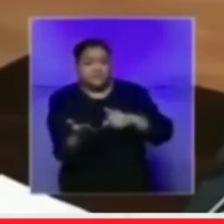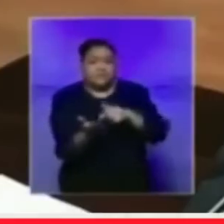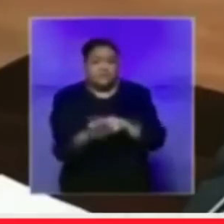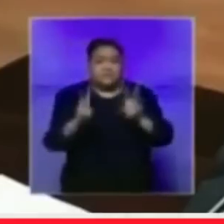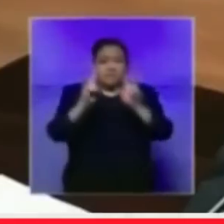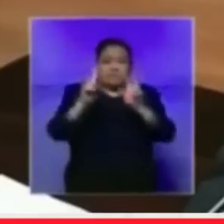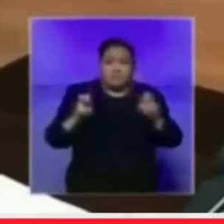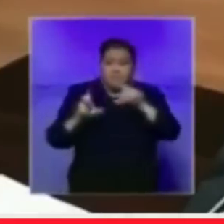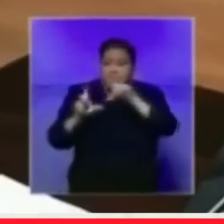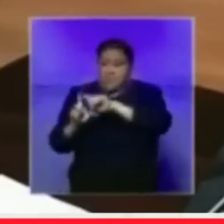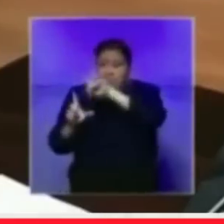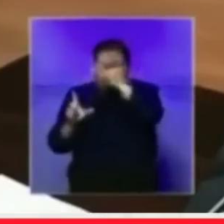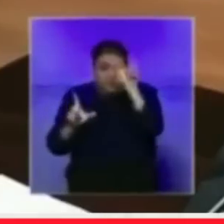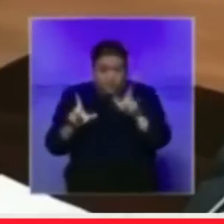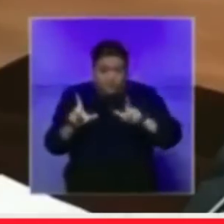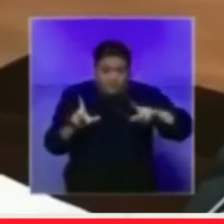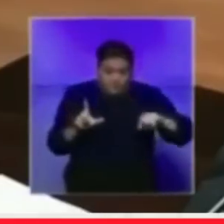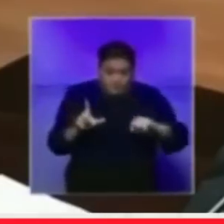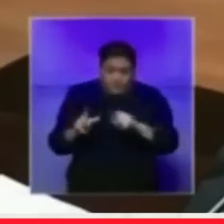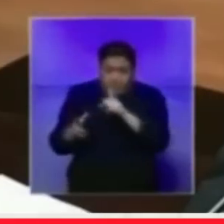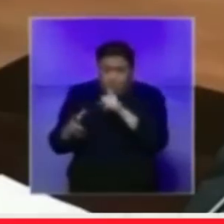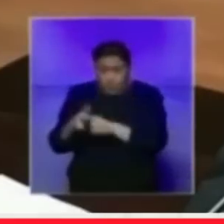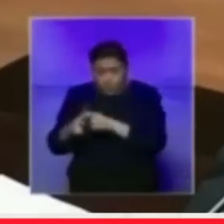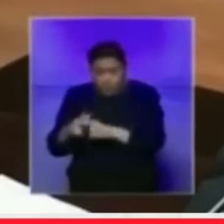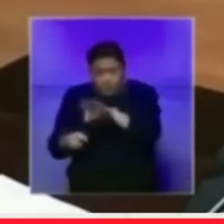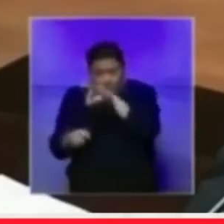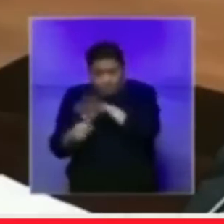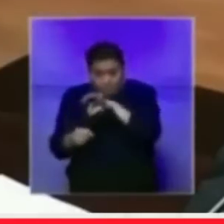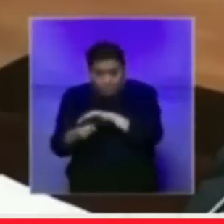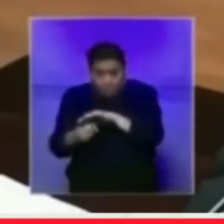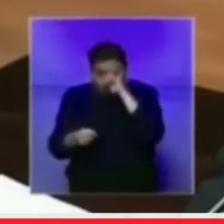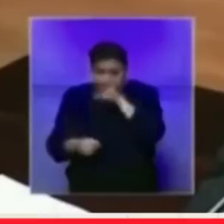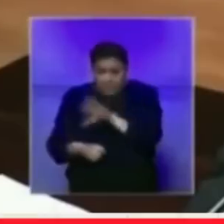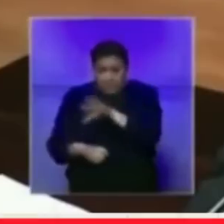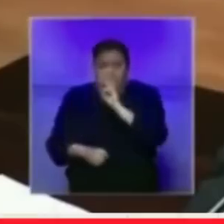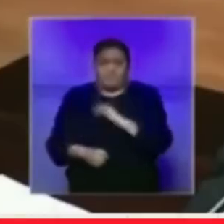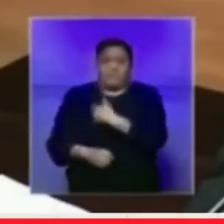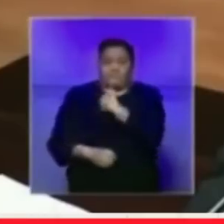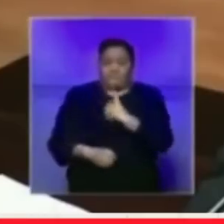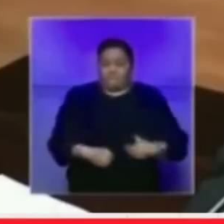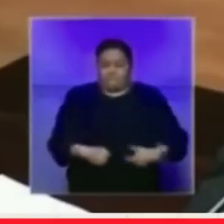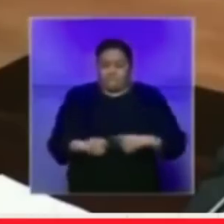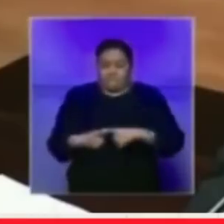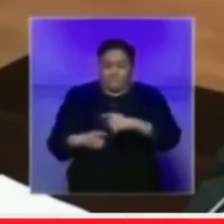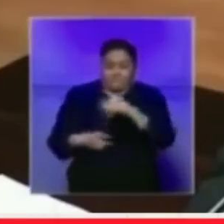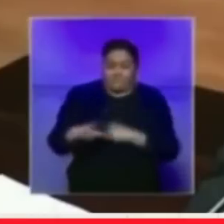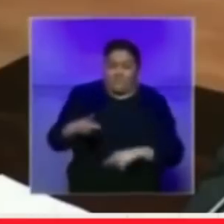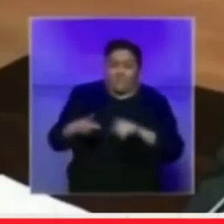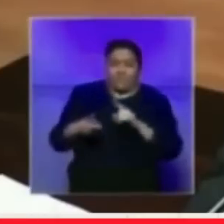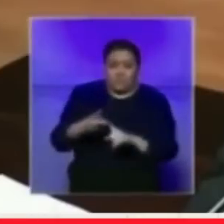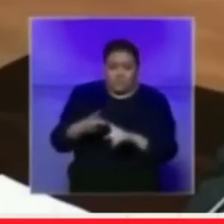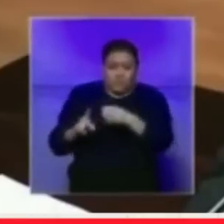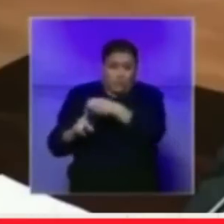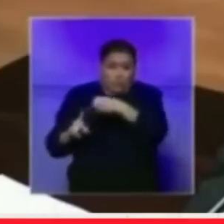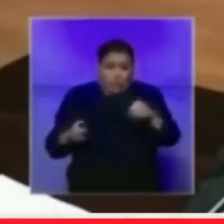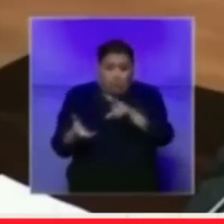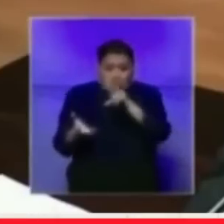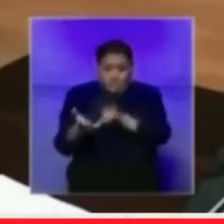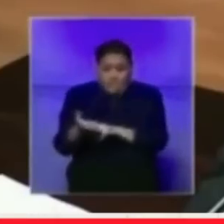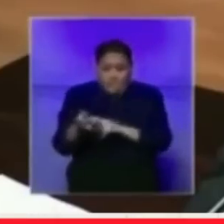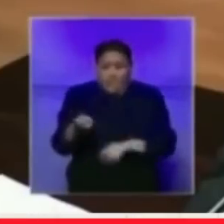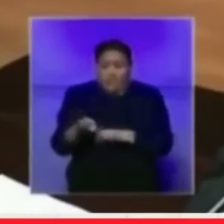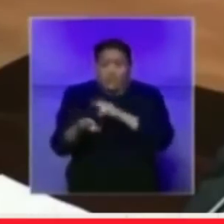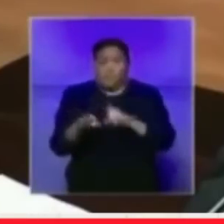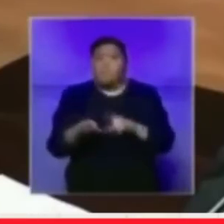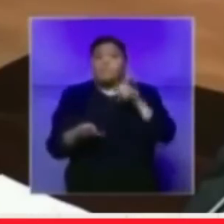al cómputo final de la elección de la presidencia de los Estados Unidos mexicanos, declaración de validez de la elección y declaración de presidenta